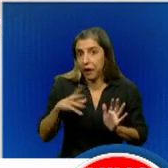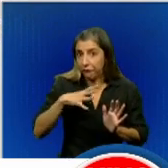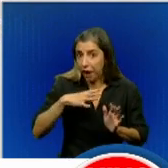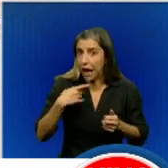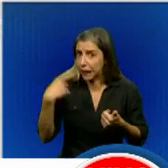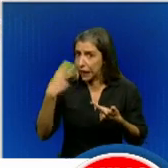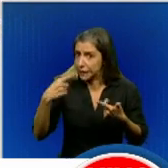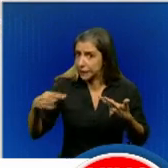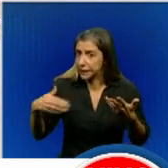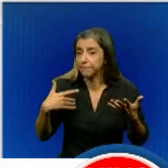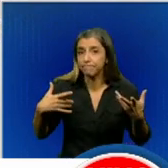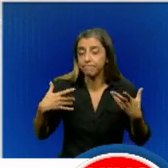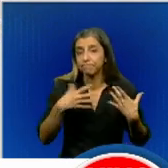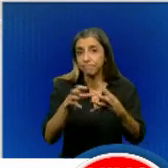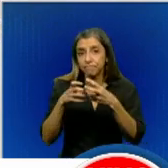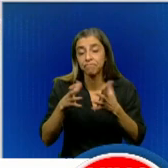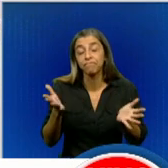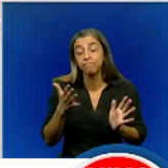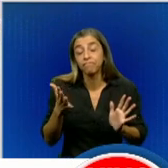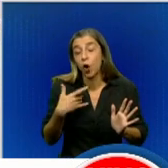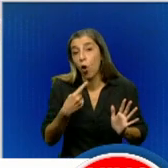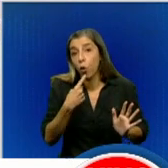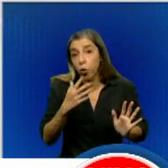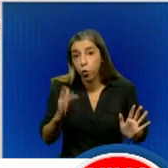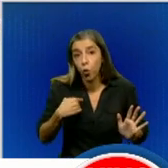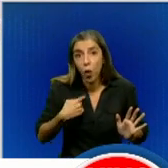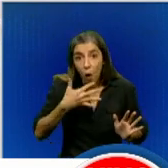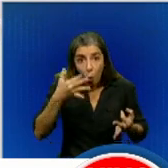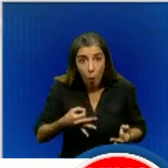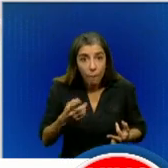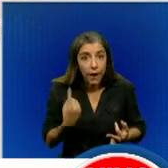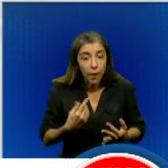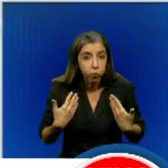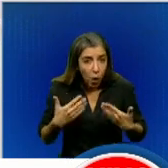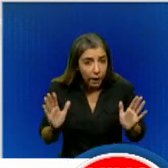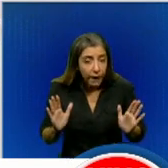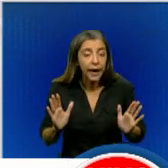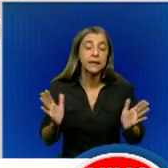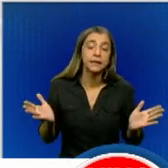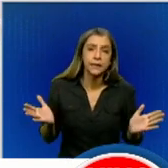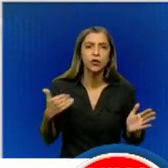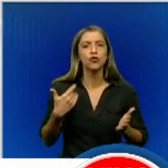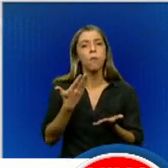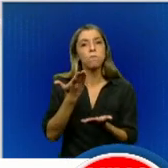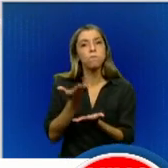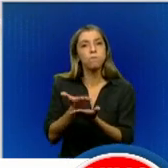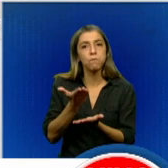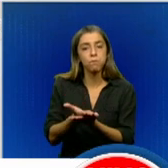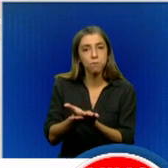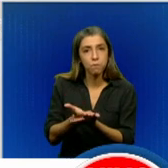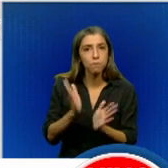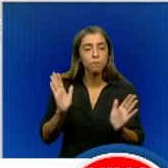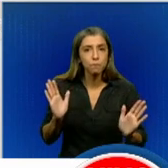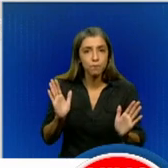no sé si vamos a poder cumplir en función de eso le propongo que podamos